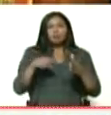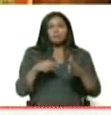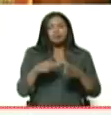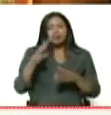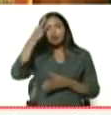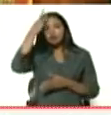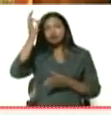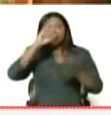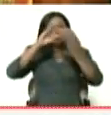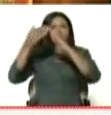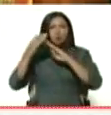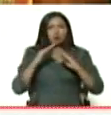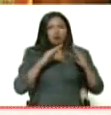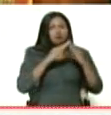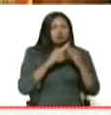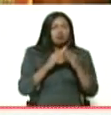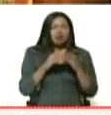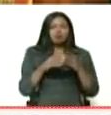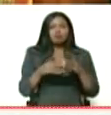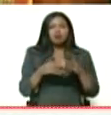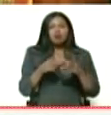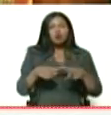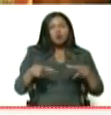consejos comunales, en las VC.